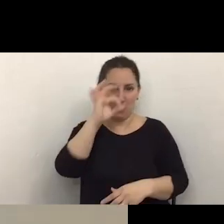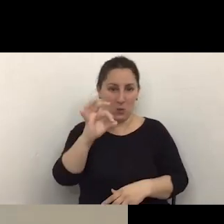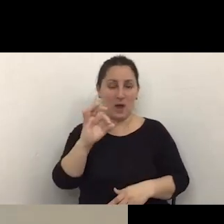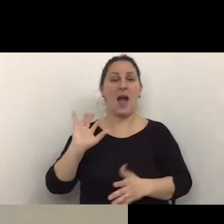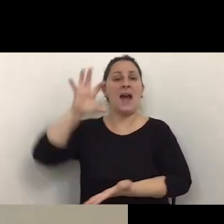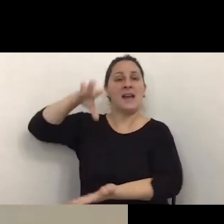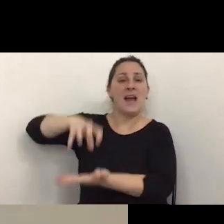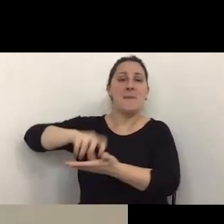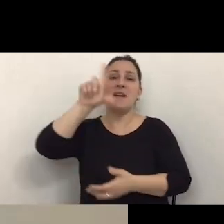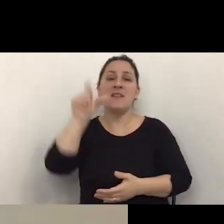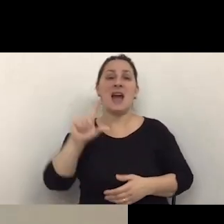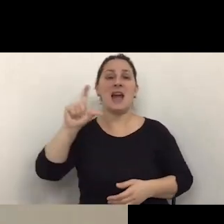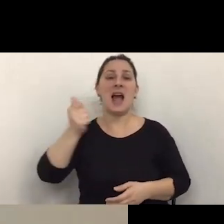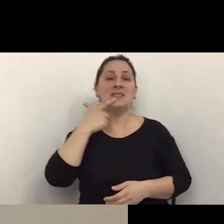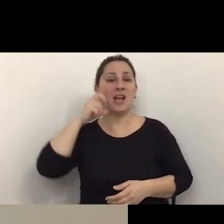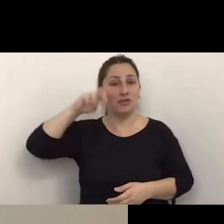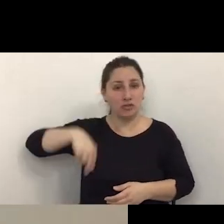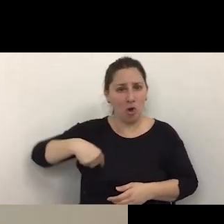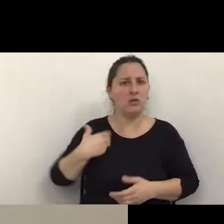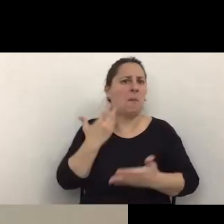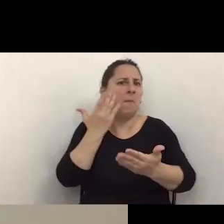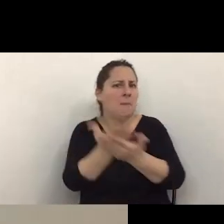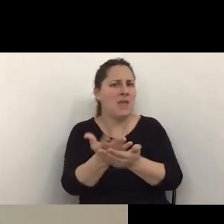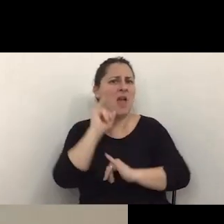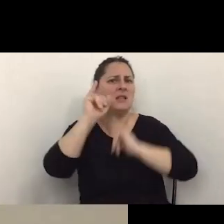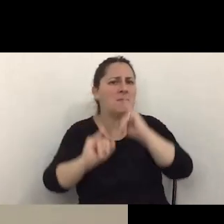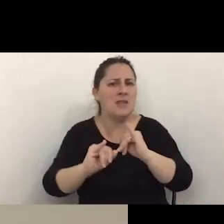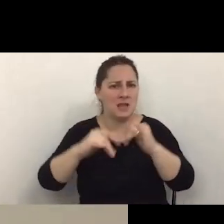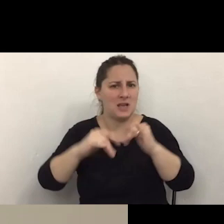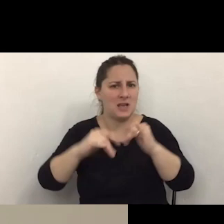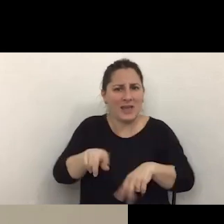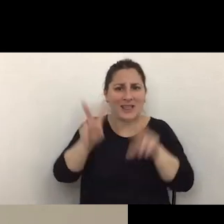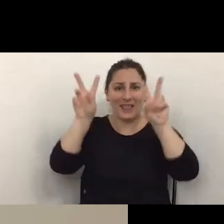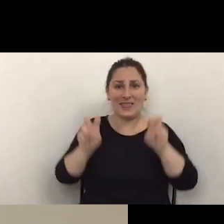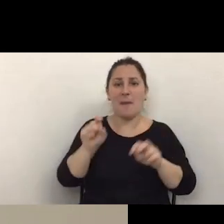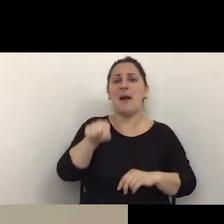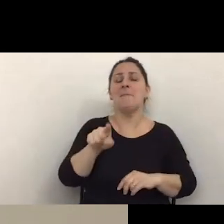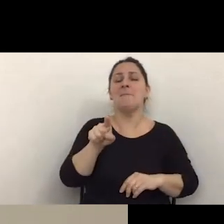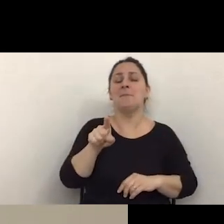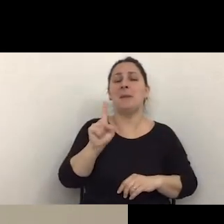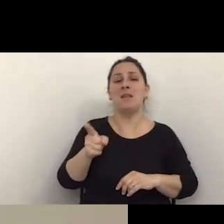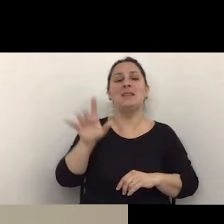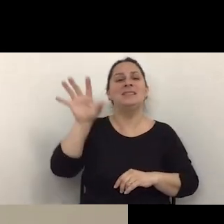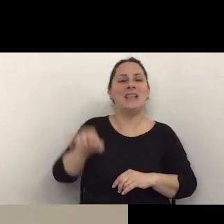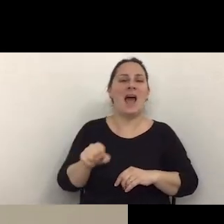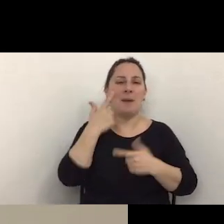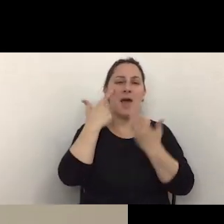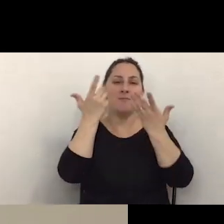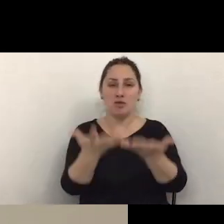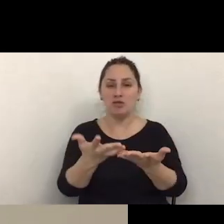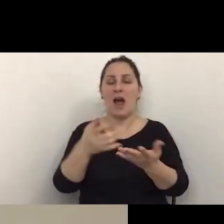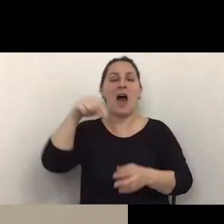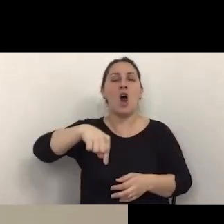de Casación Penal hace mucho hincapié en esto. Y vamos a ver una cuestión, por eso traje también, y porque está